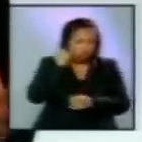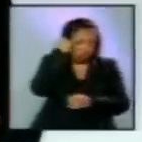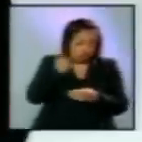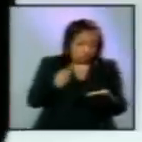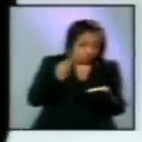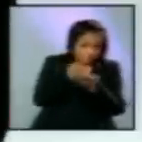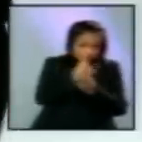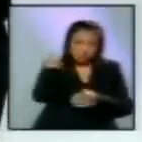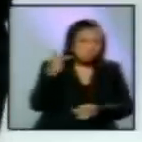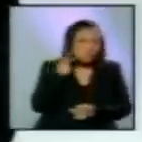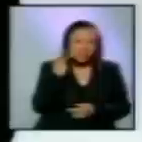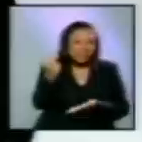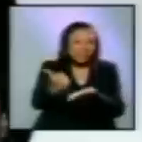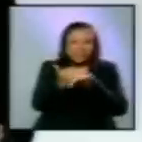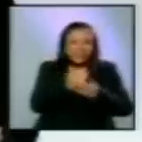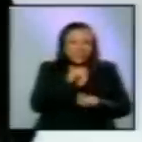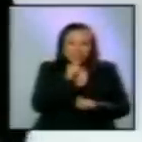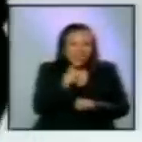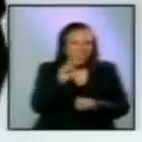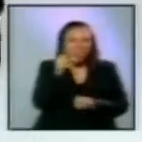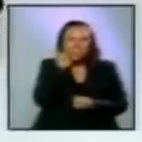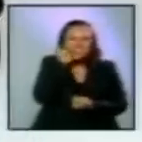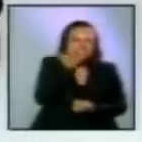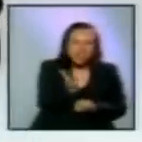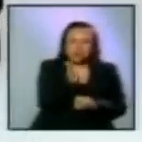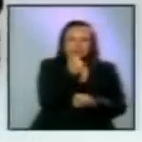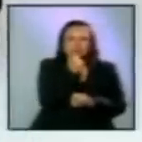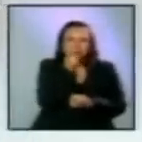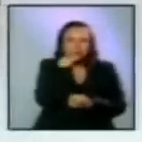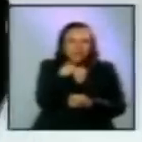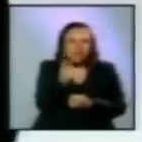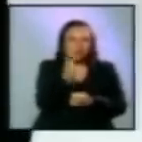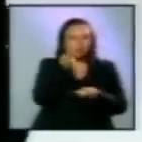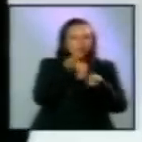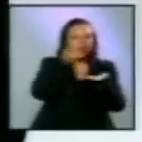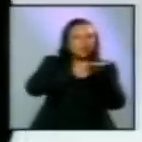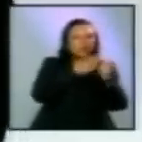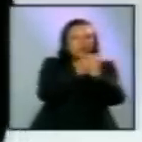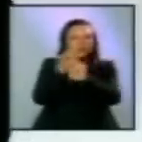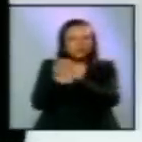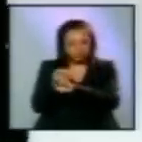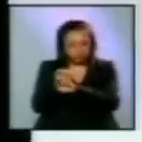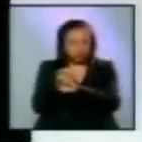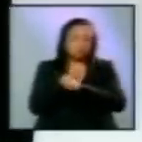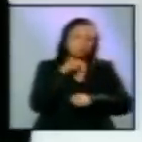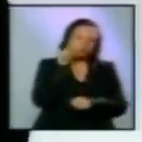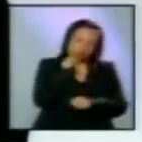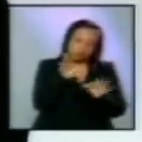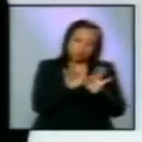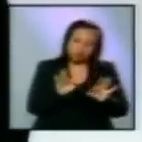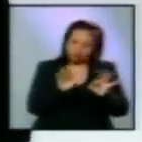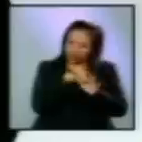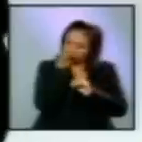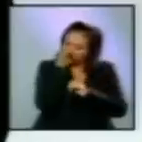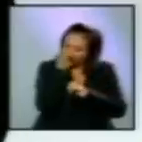políticos no nos ayudan a construir. No quieren construir policías únicas con mando único en los estados. Y también, desde luego, en esto